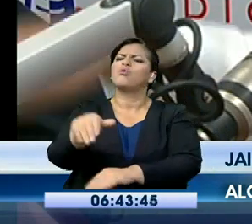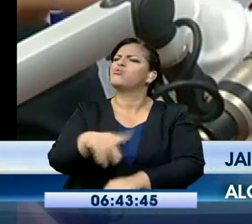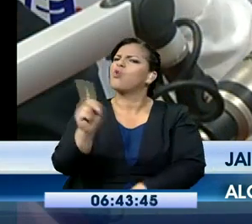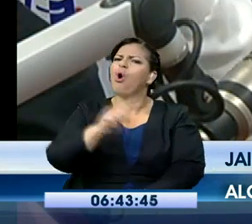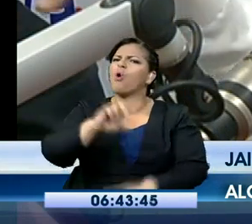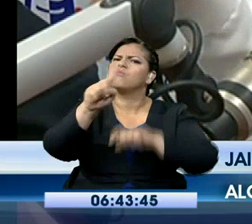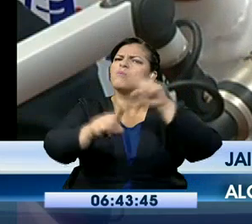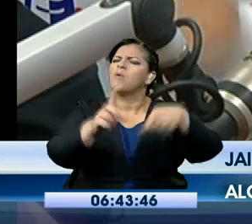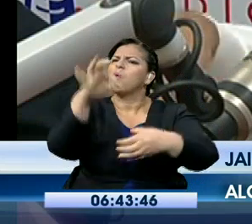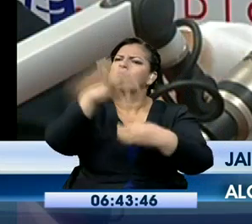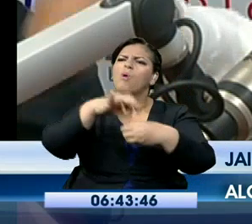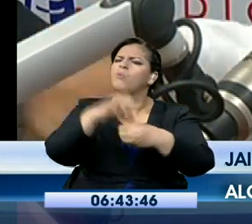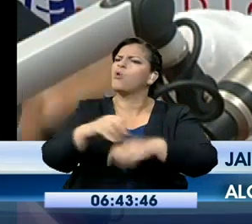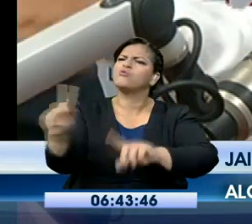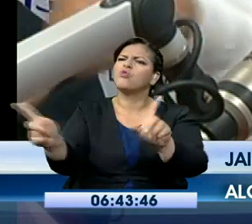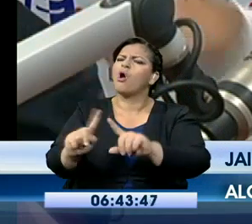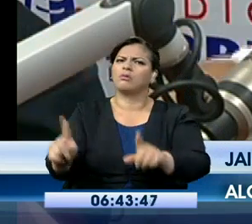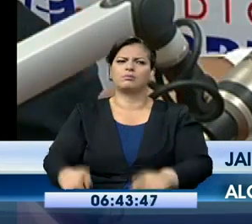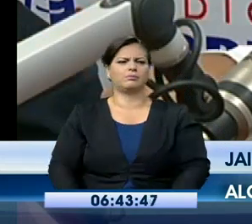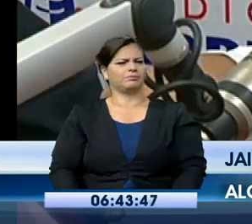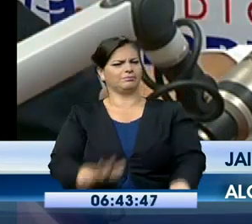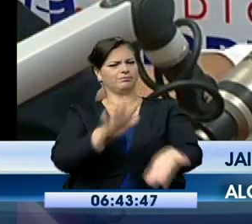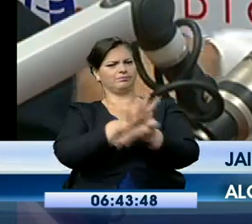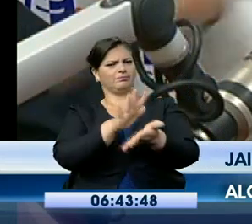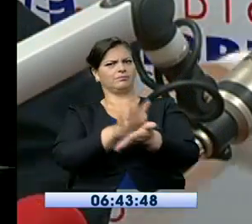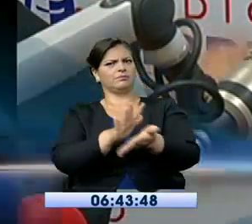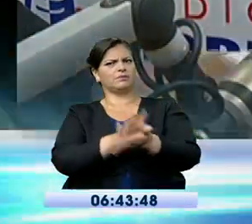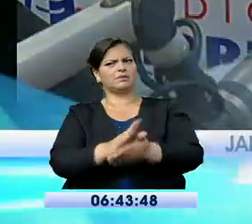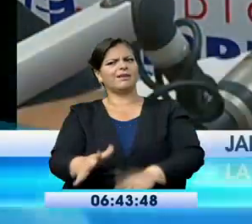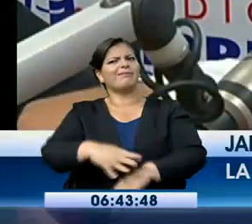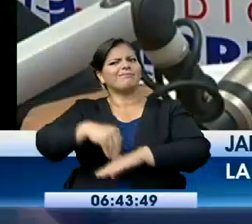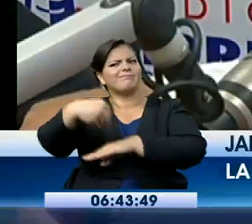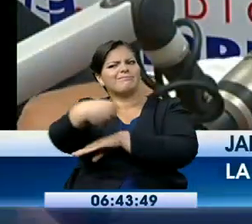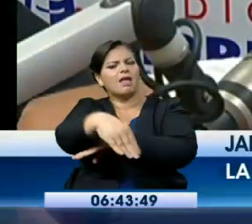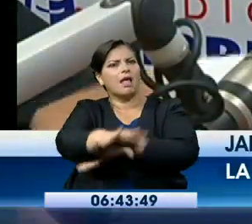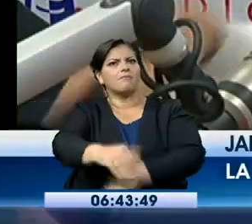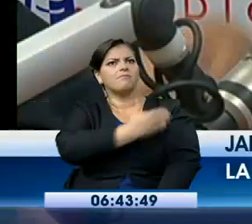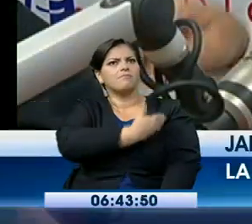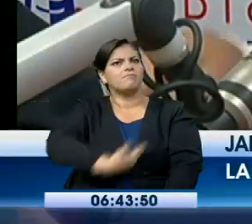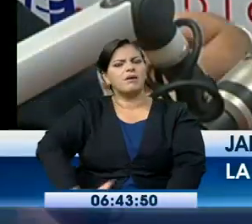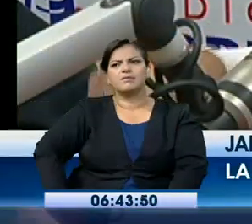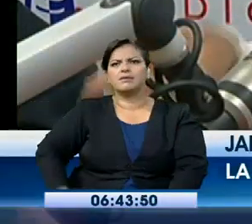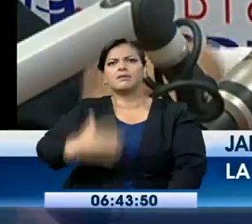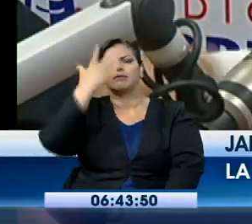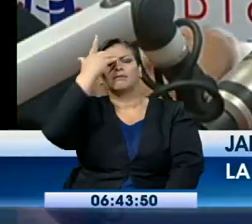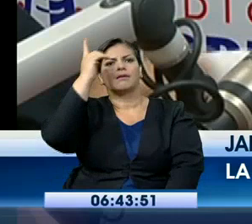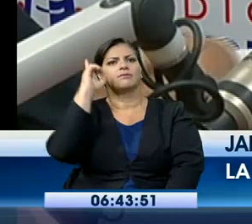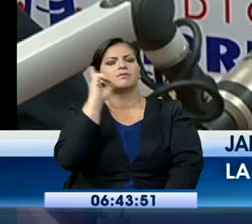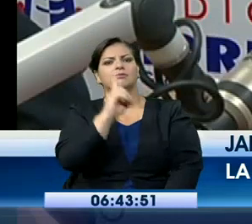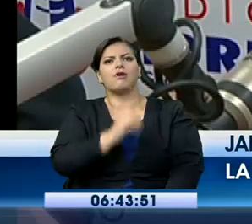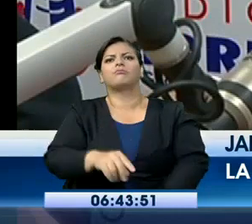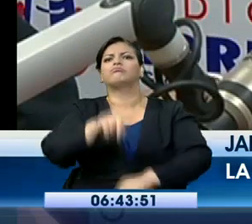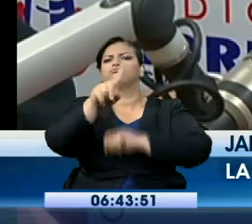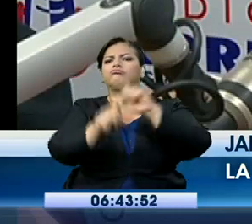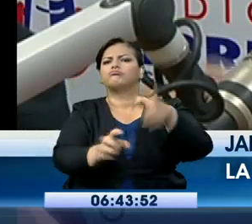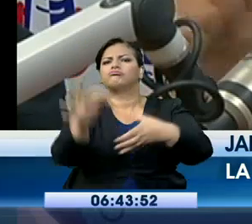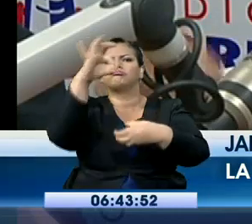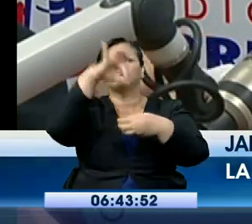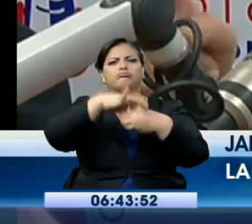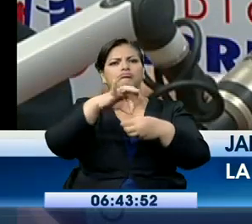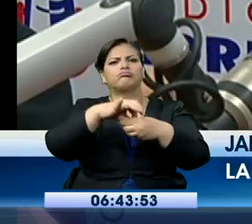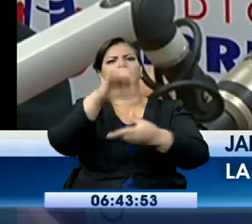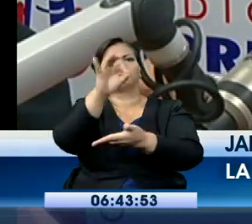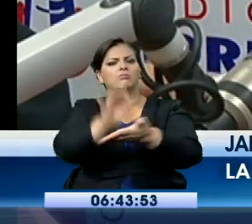vuelva a convocar, y así dijo que lo haría, más consultas. Porque aquí tenemos que salir de esta crisis, no